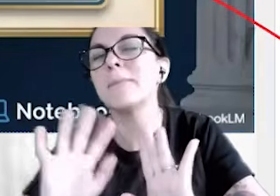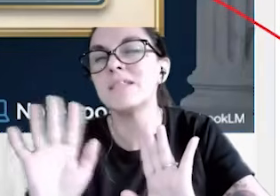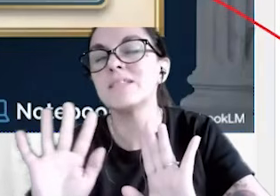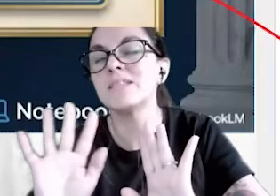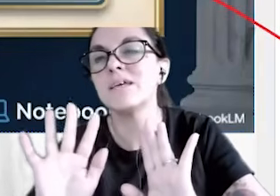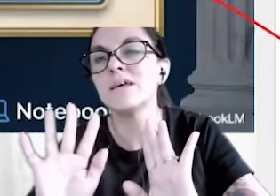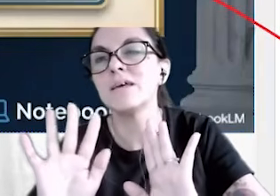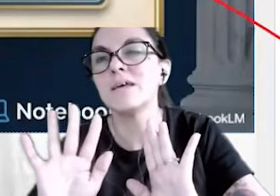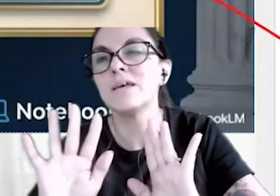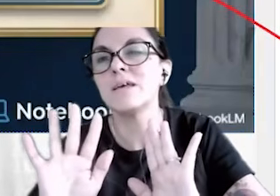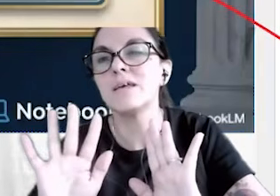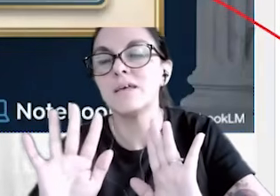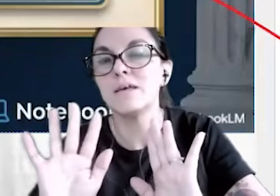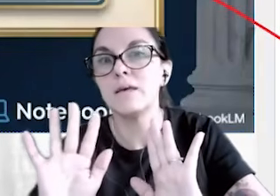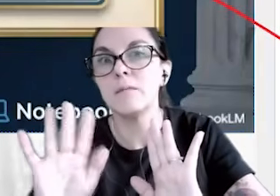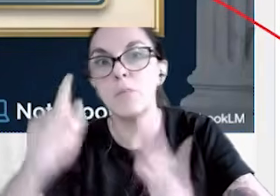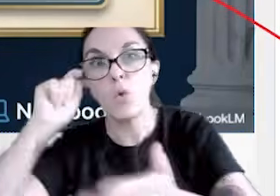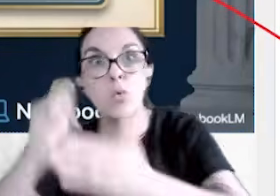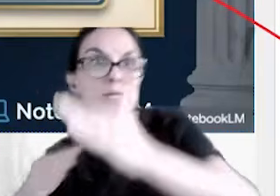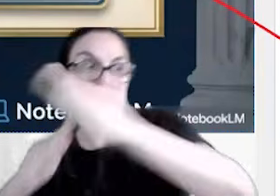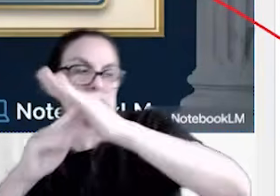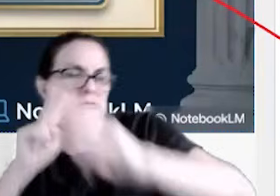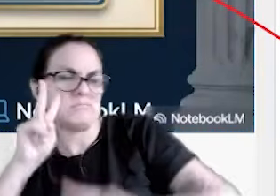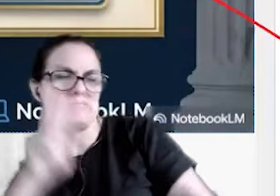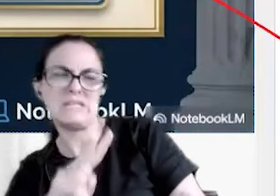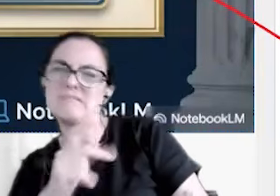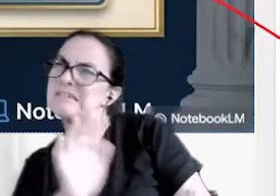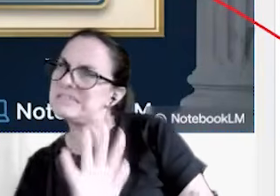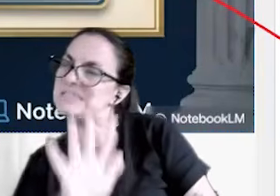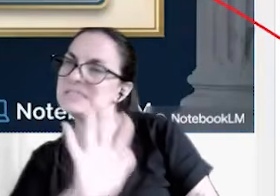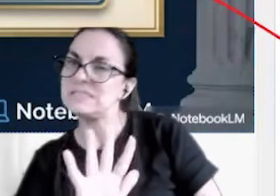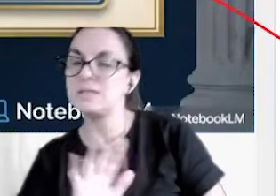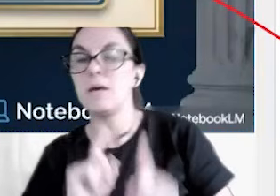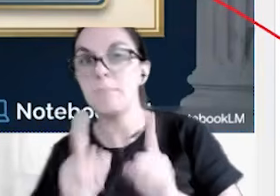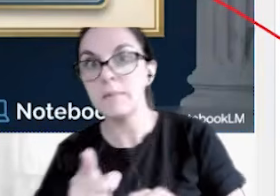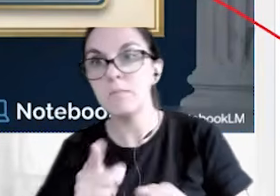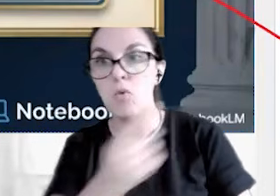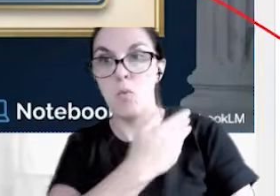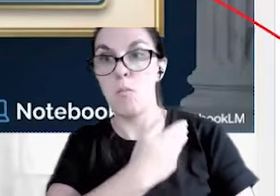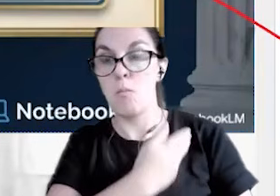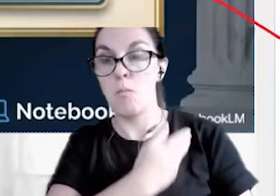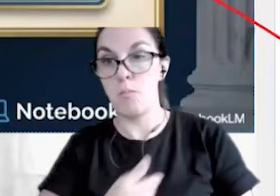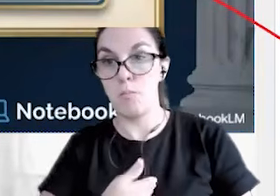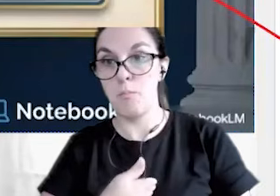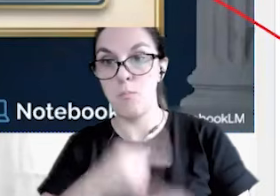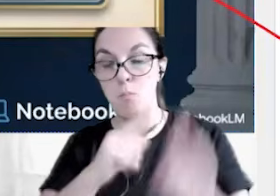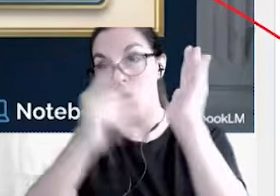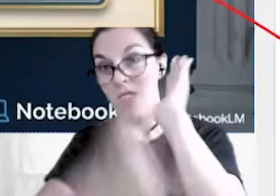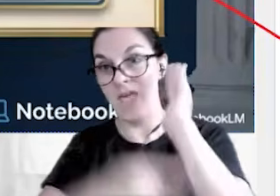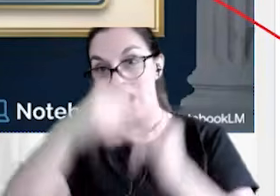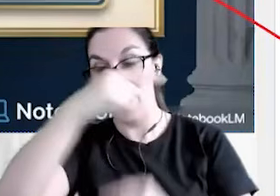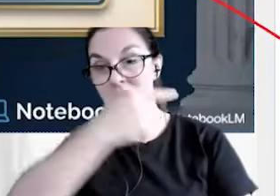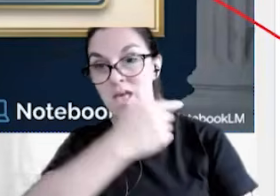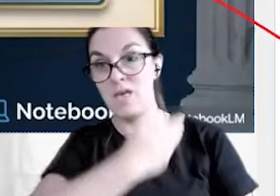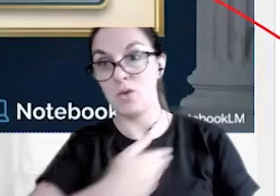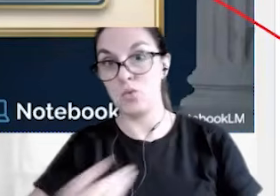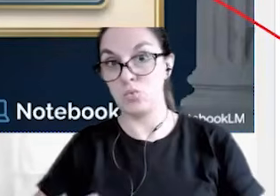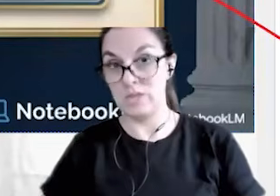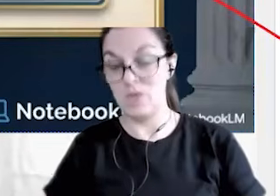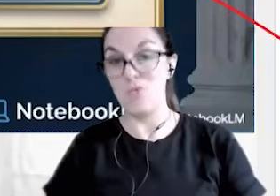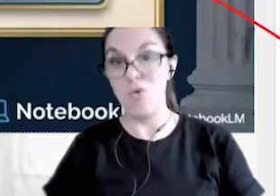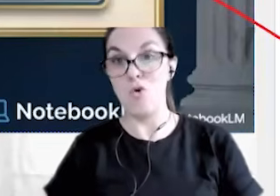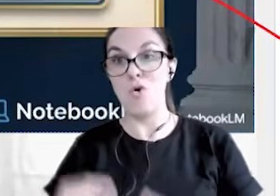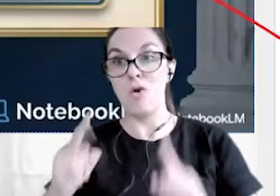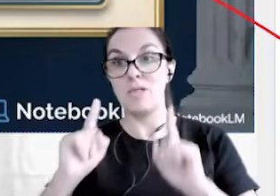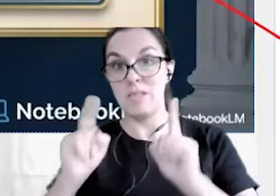el mensaje que acompañó el Poder Ejecutivo hacia el Congreso en